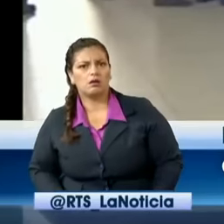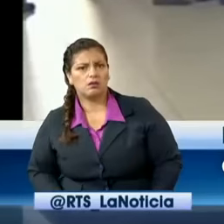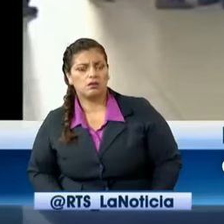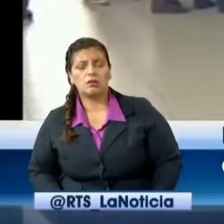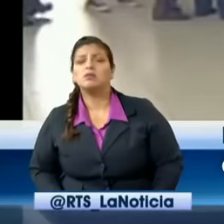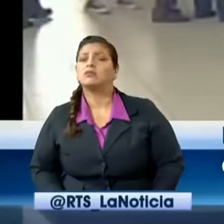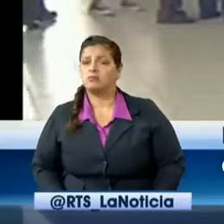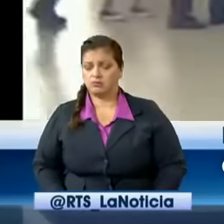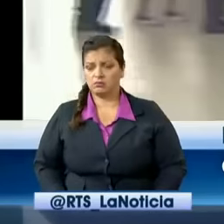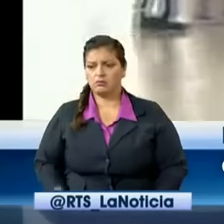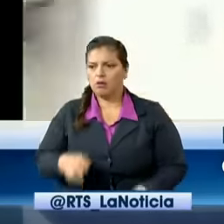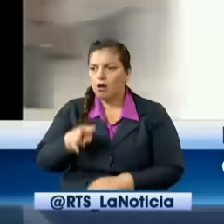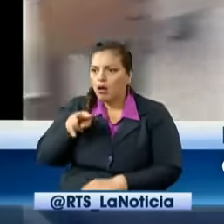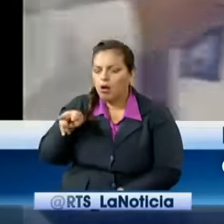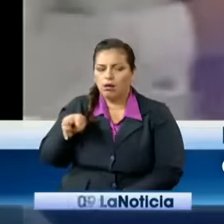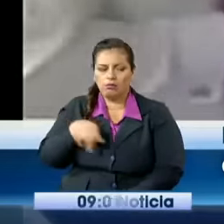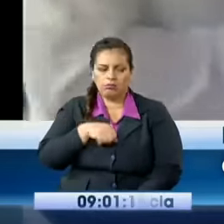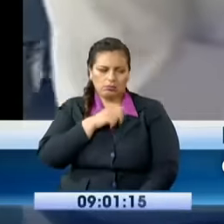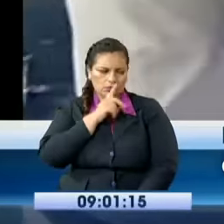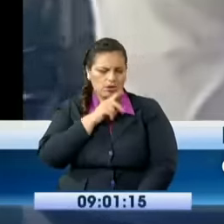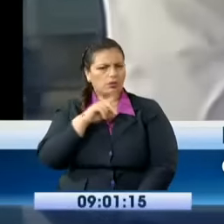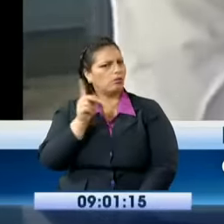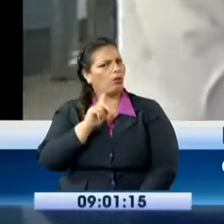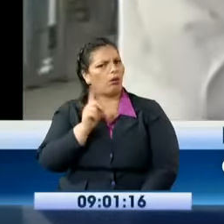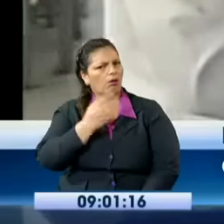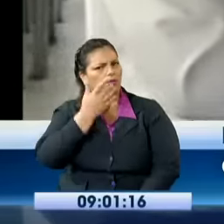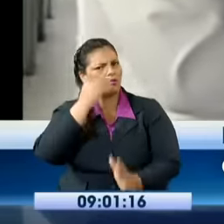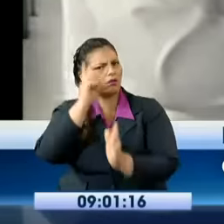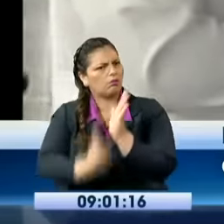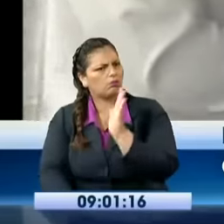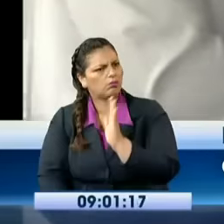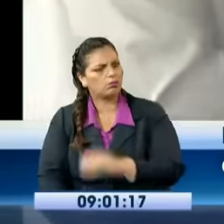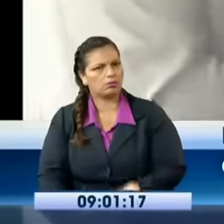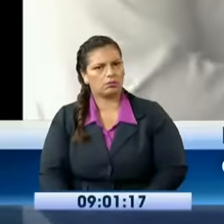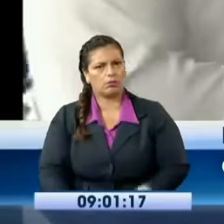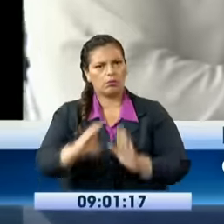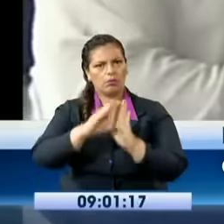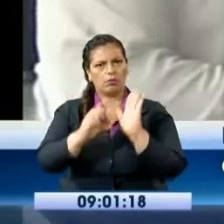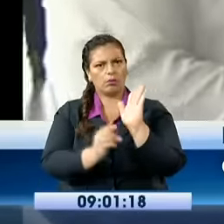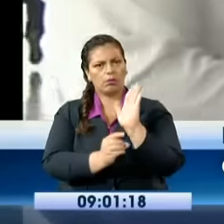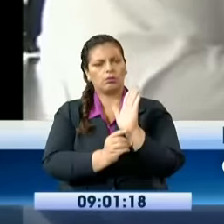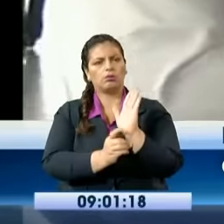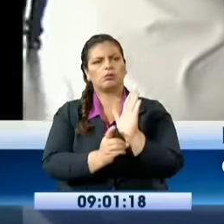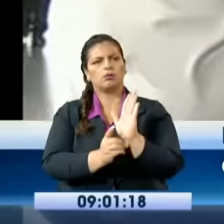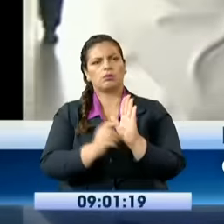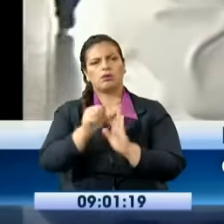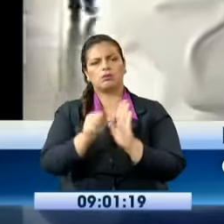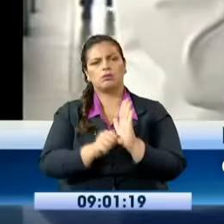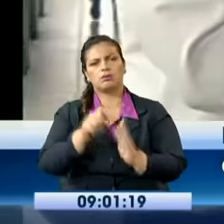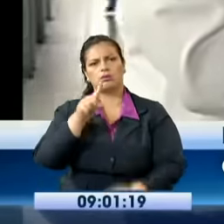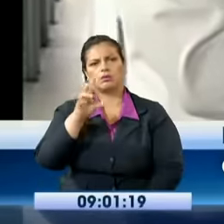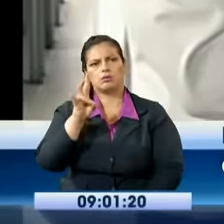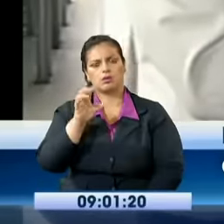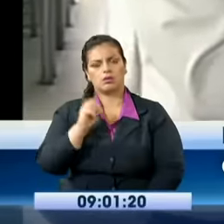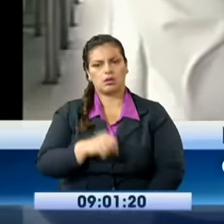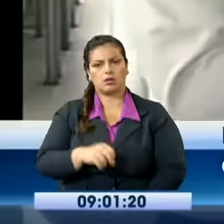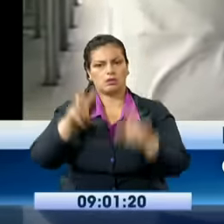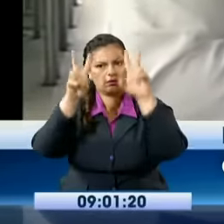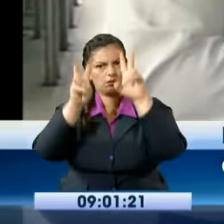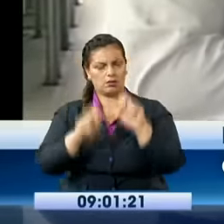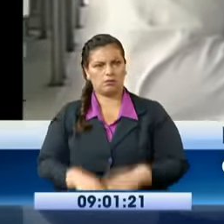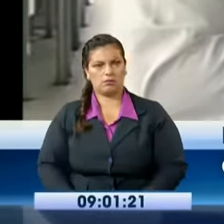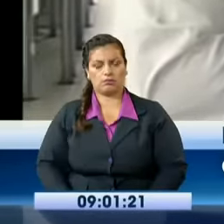repetir. El artículo 170 del COIB sobre el abuso sexual. La persona que en contra de su voluntad ejecute sobre ella un